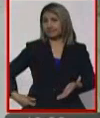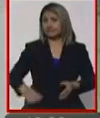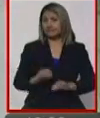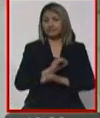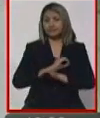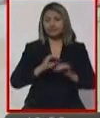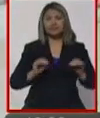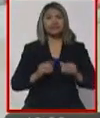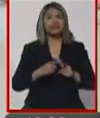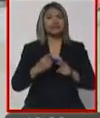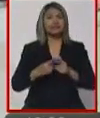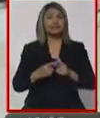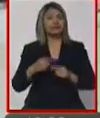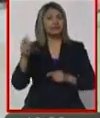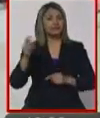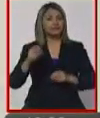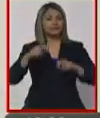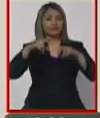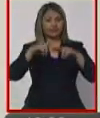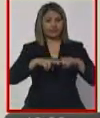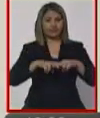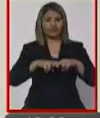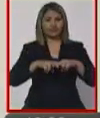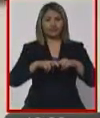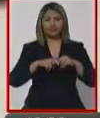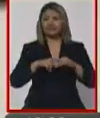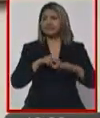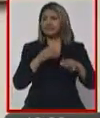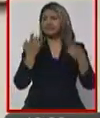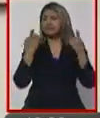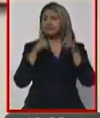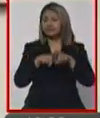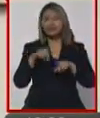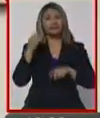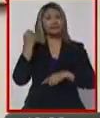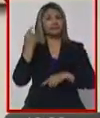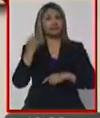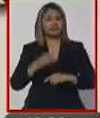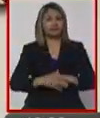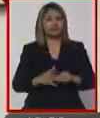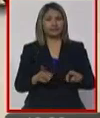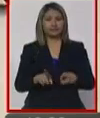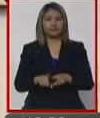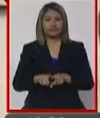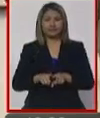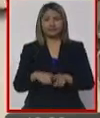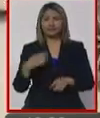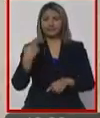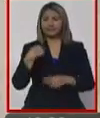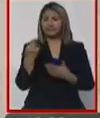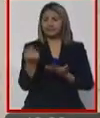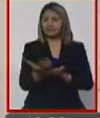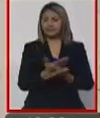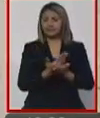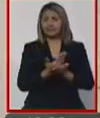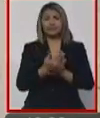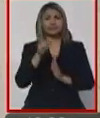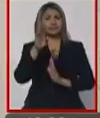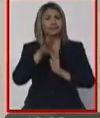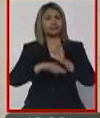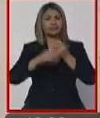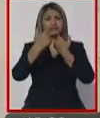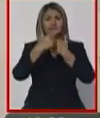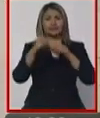momento. Entonces, bueno, es necesario sentarse alrededor de una mesa y llegar a un buen entendimiento. Pero obviamente nuestras recaudaciones son bajas en